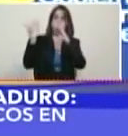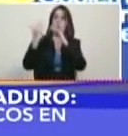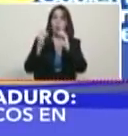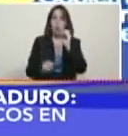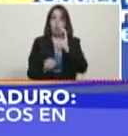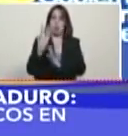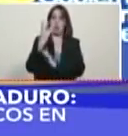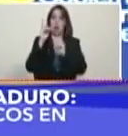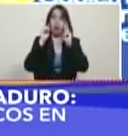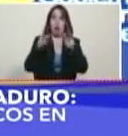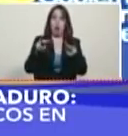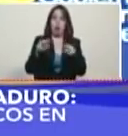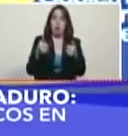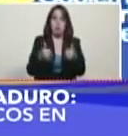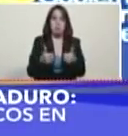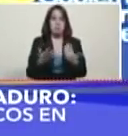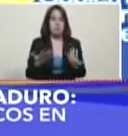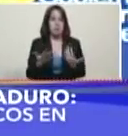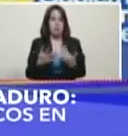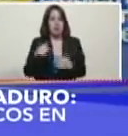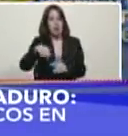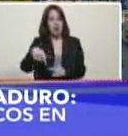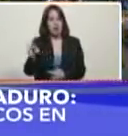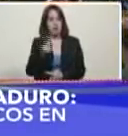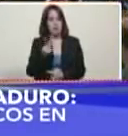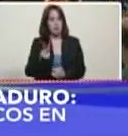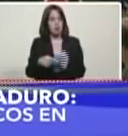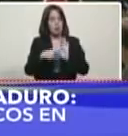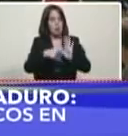en nuestra tierra venezolana.